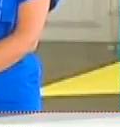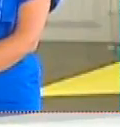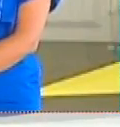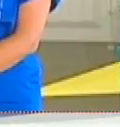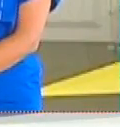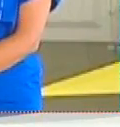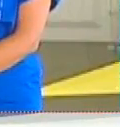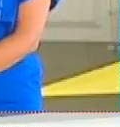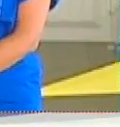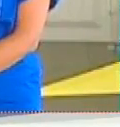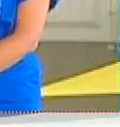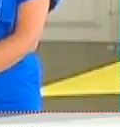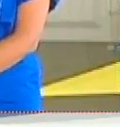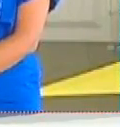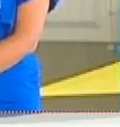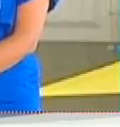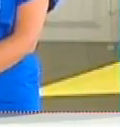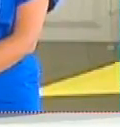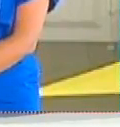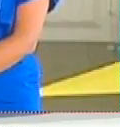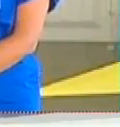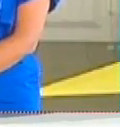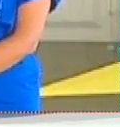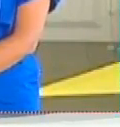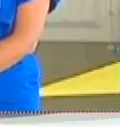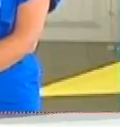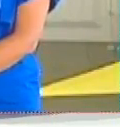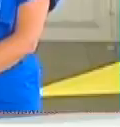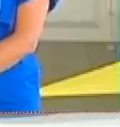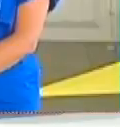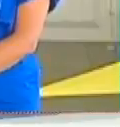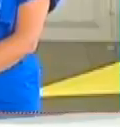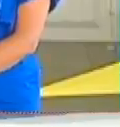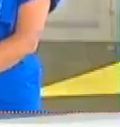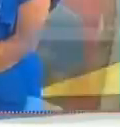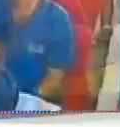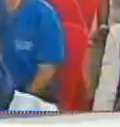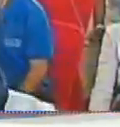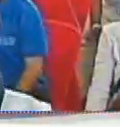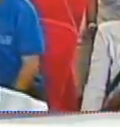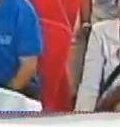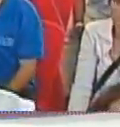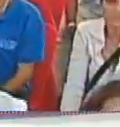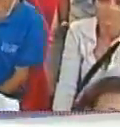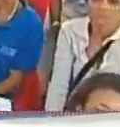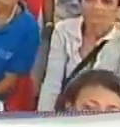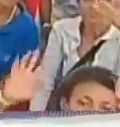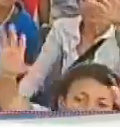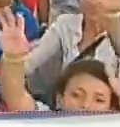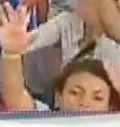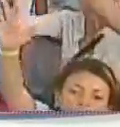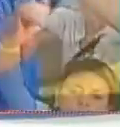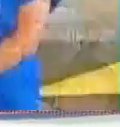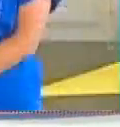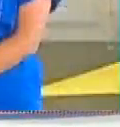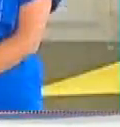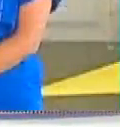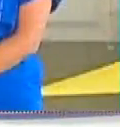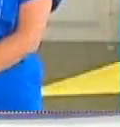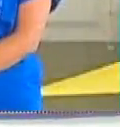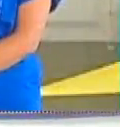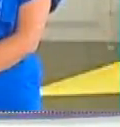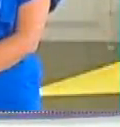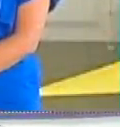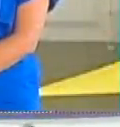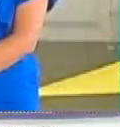país. No le permito que se meta con este proceso constituyente. Primero respete a las personas con discapacidad de su país. Respete los derechos humanos y después venga a hablar de